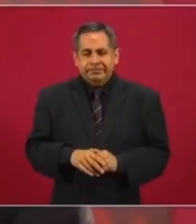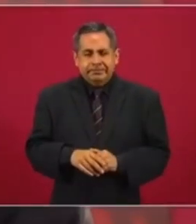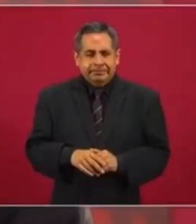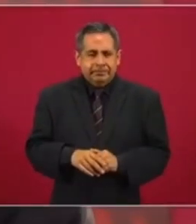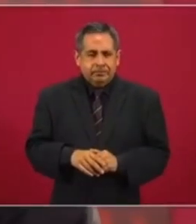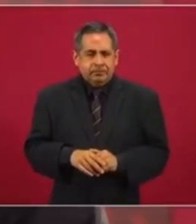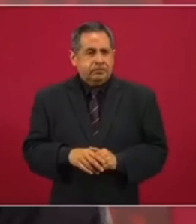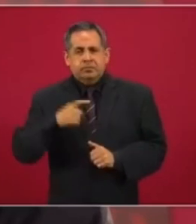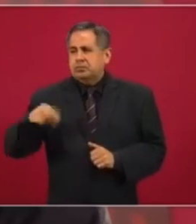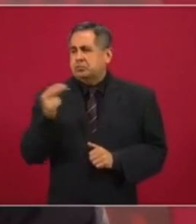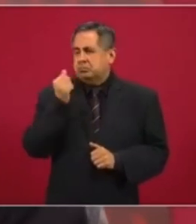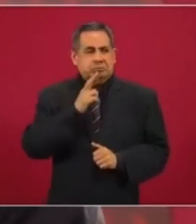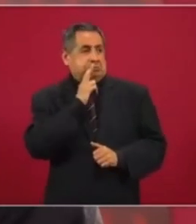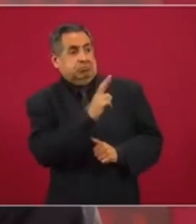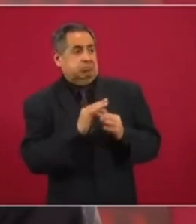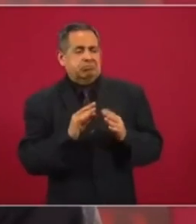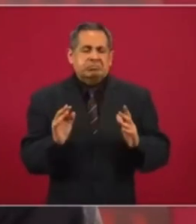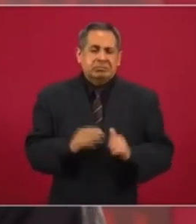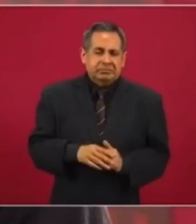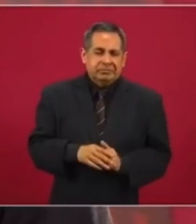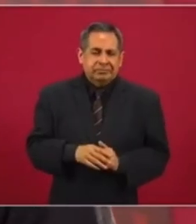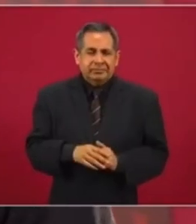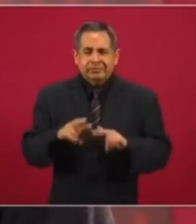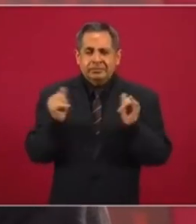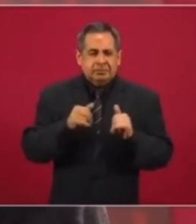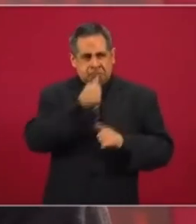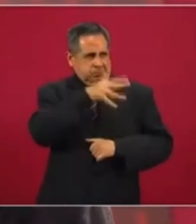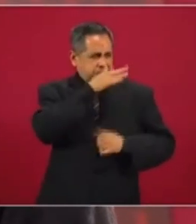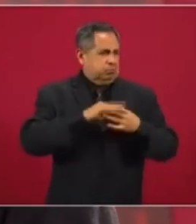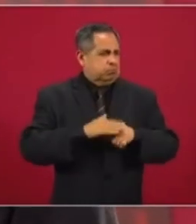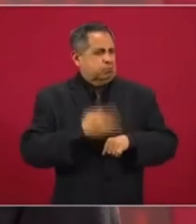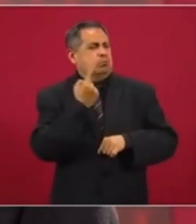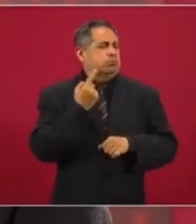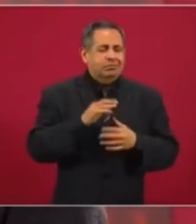una contestación ni ríspida